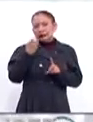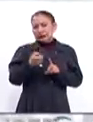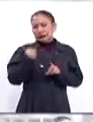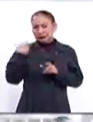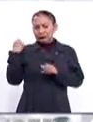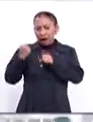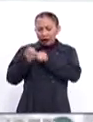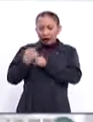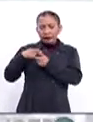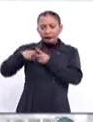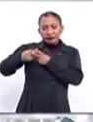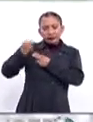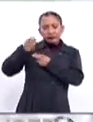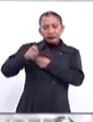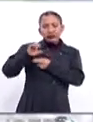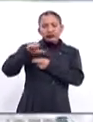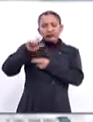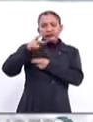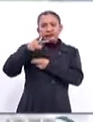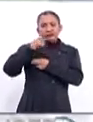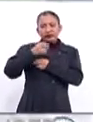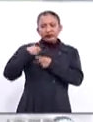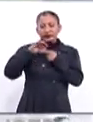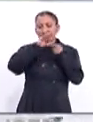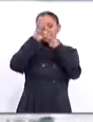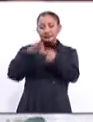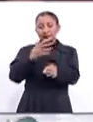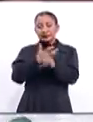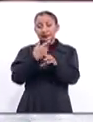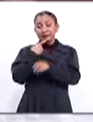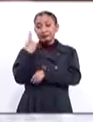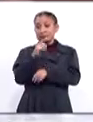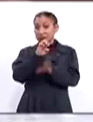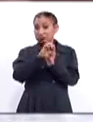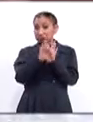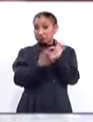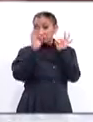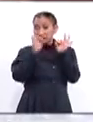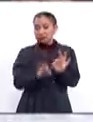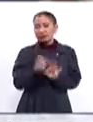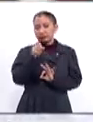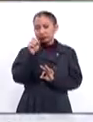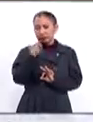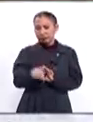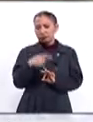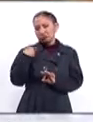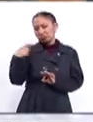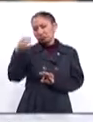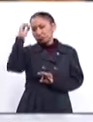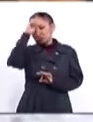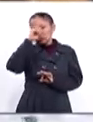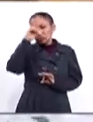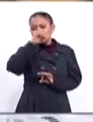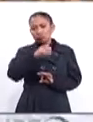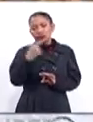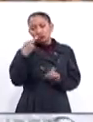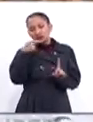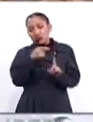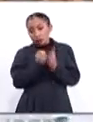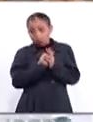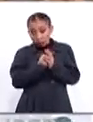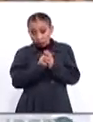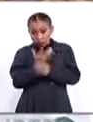estas décadas, surge esto del Chapo Guzmán, una extradición y una condena ejemplar. En ese sentido, desde tu perspectiva, marca